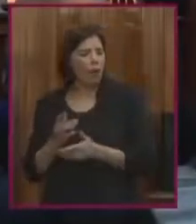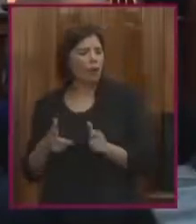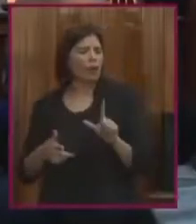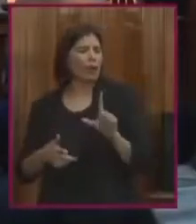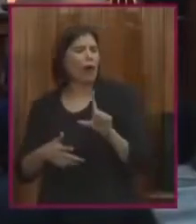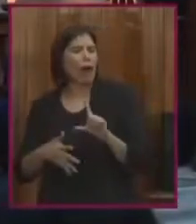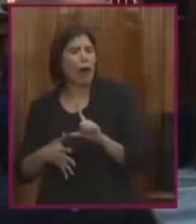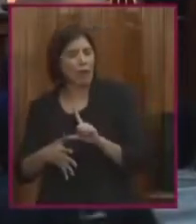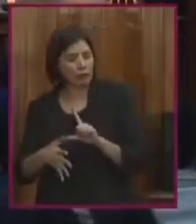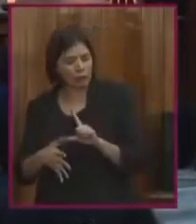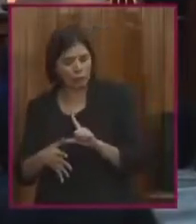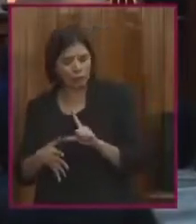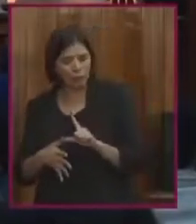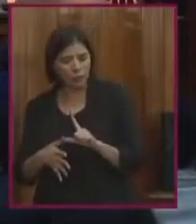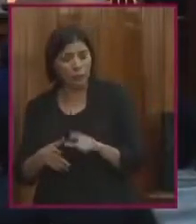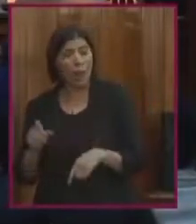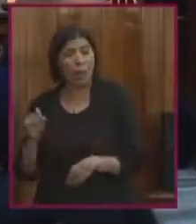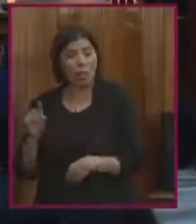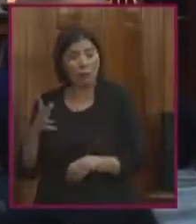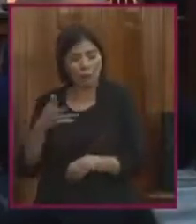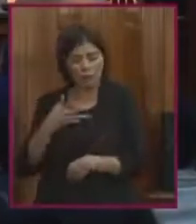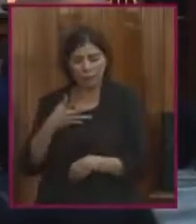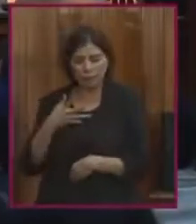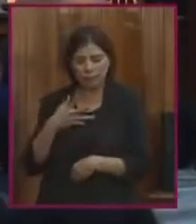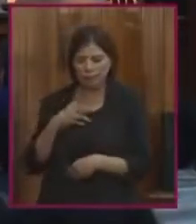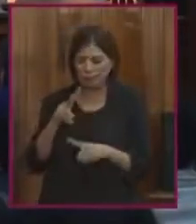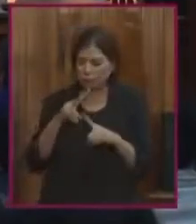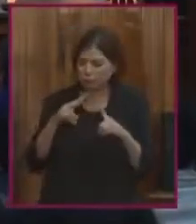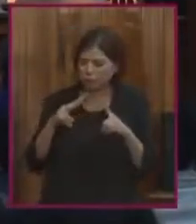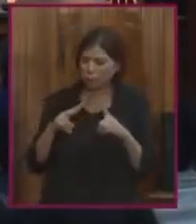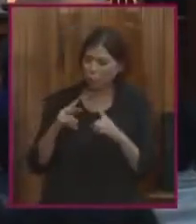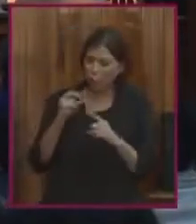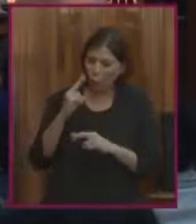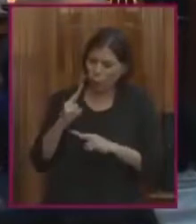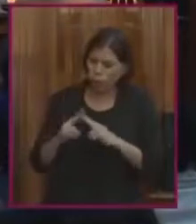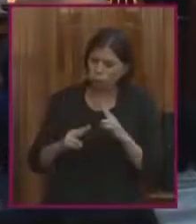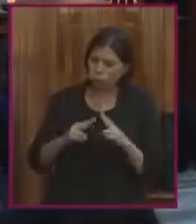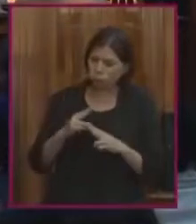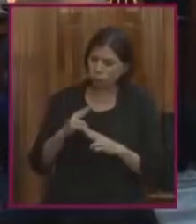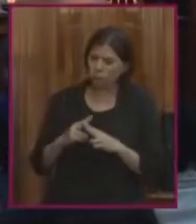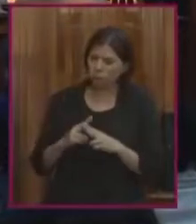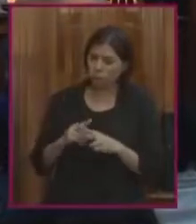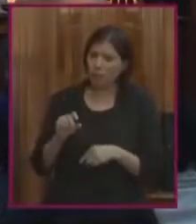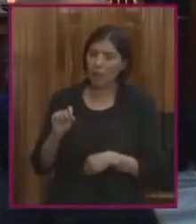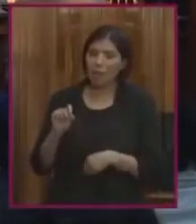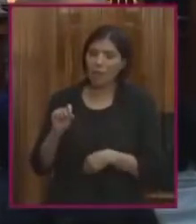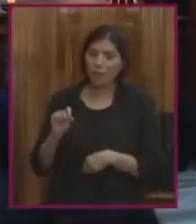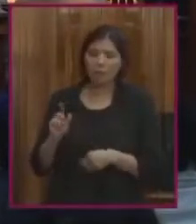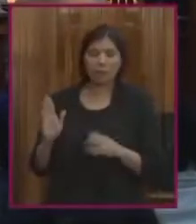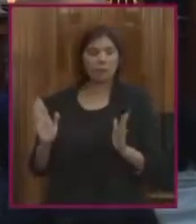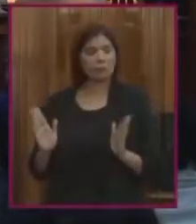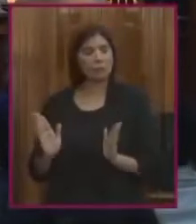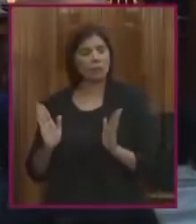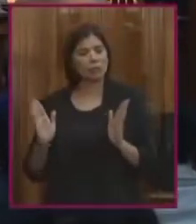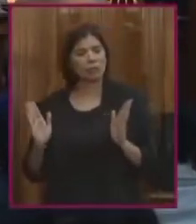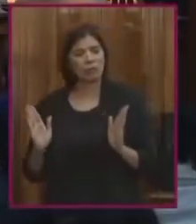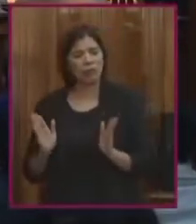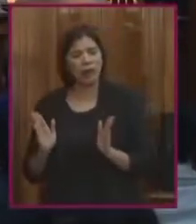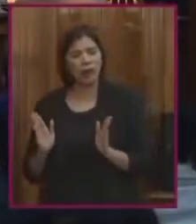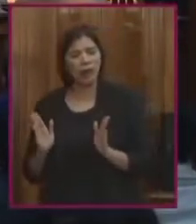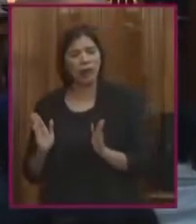caribeña, sino tiene un sentido de un universal posible y está inspirada en todas